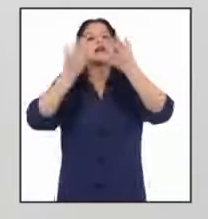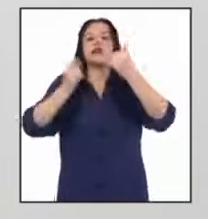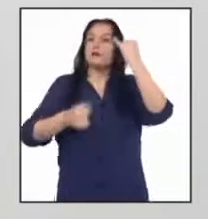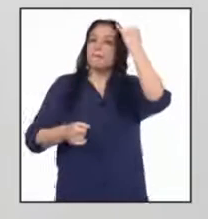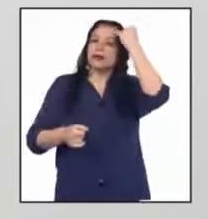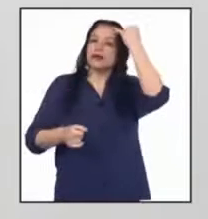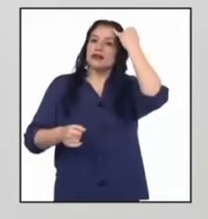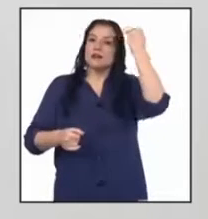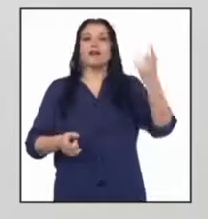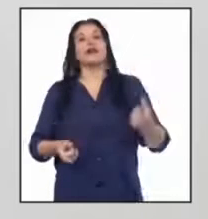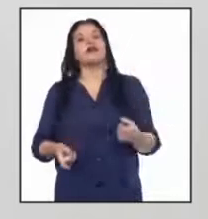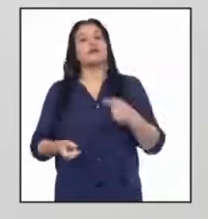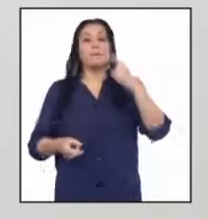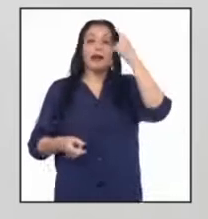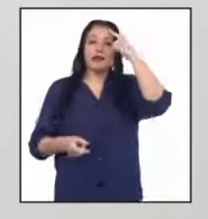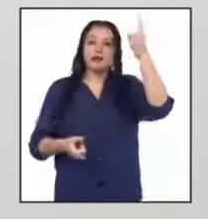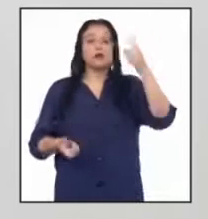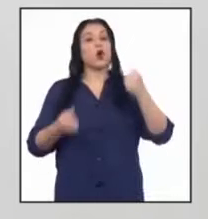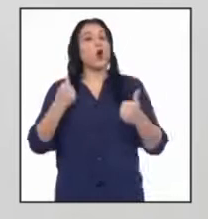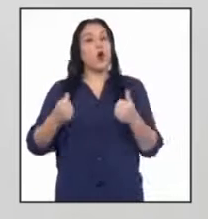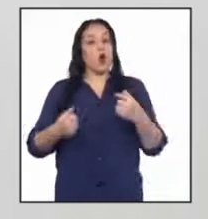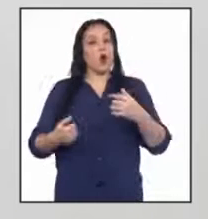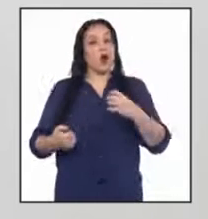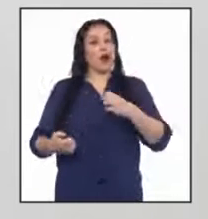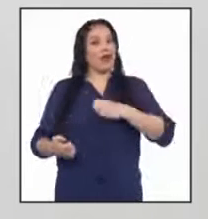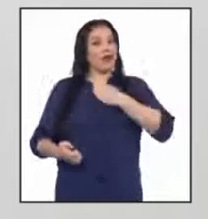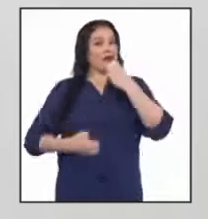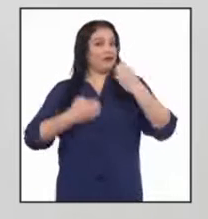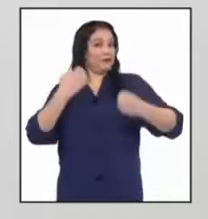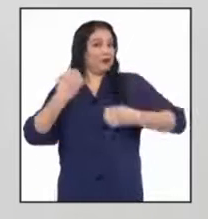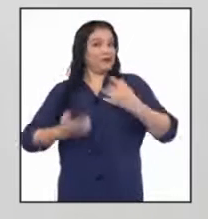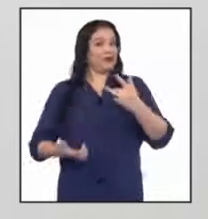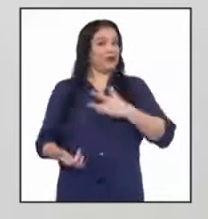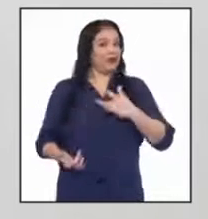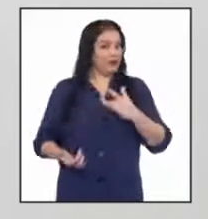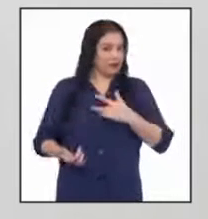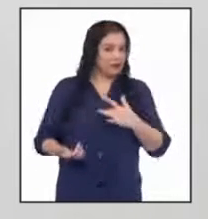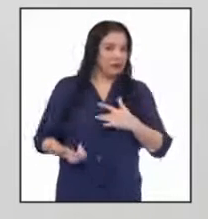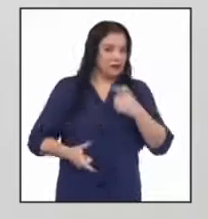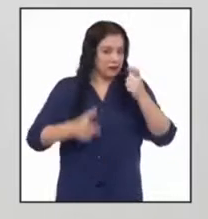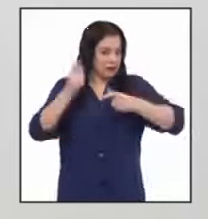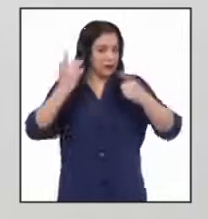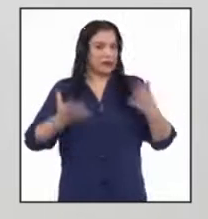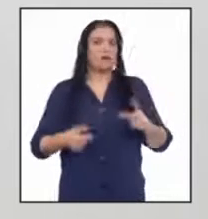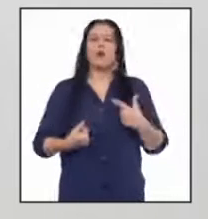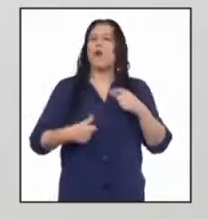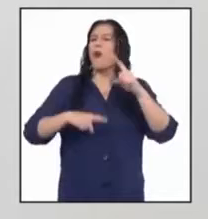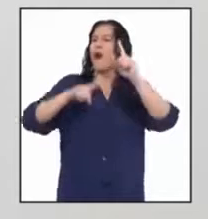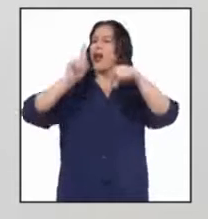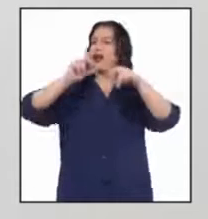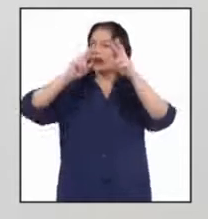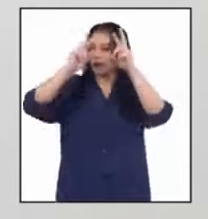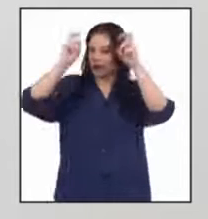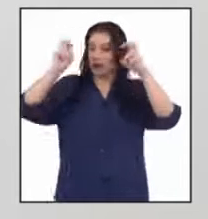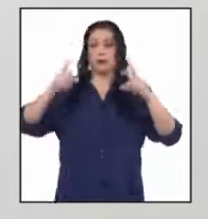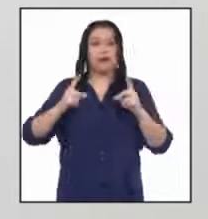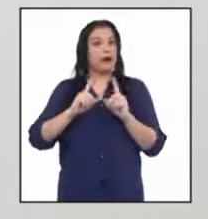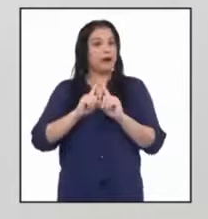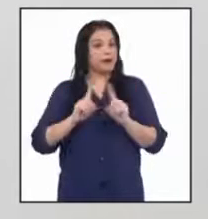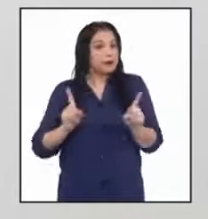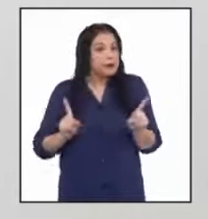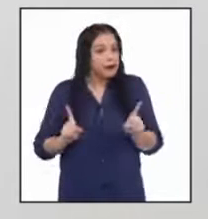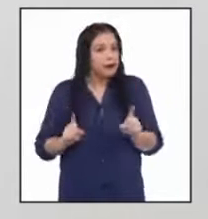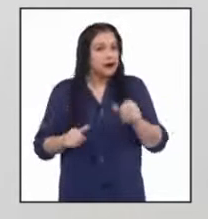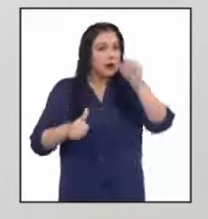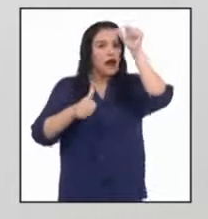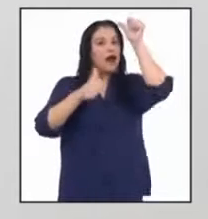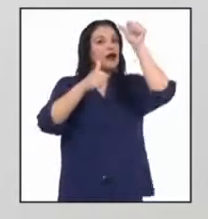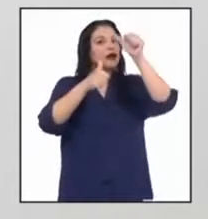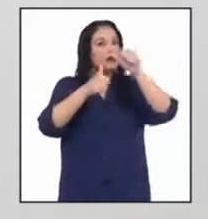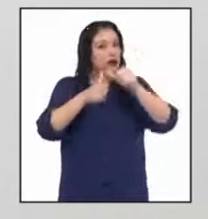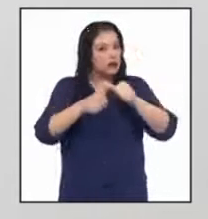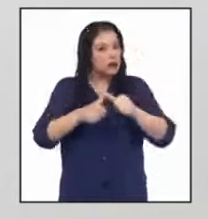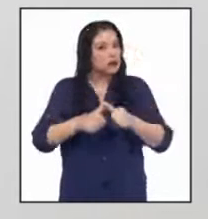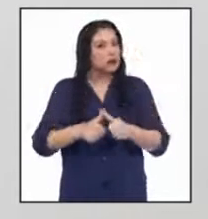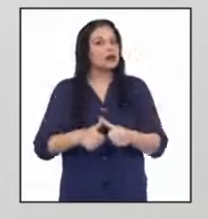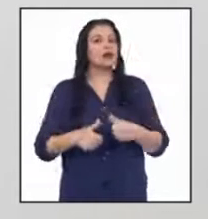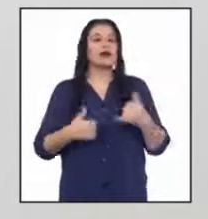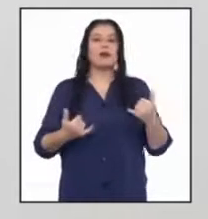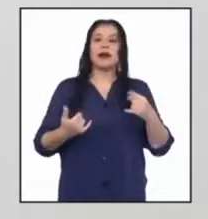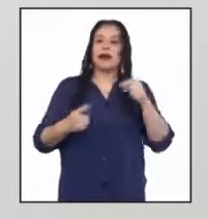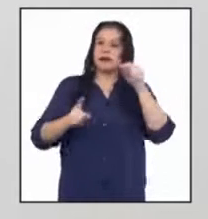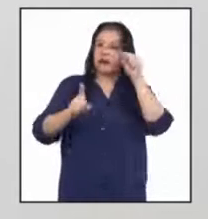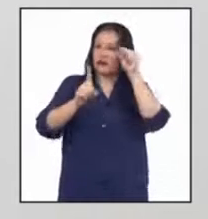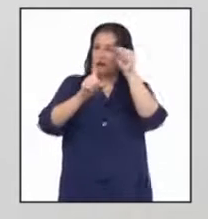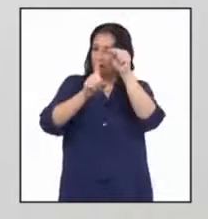de la persona. Podemos utilizarlos para expresar cualquier tipo de temas. Eso sí, recuerden que para esta ocasión